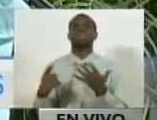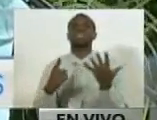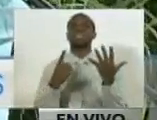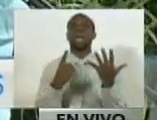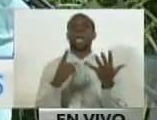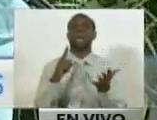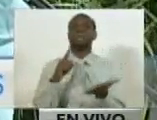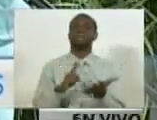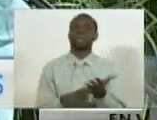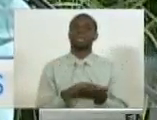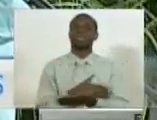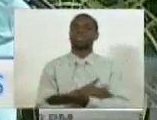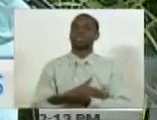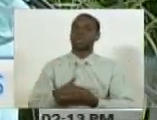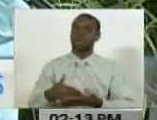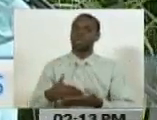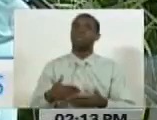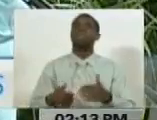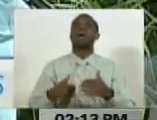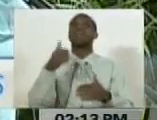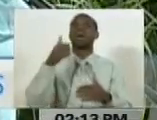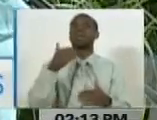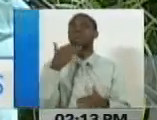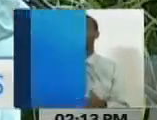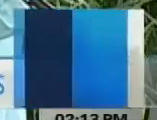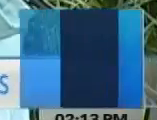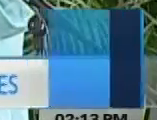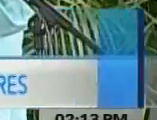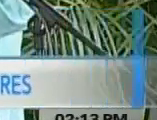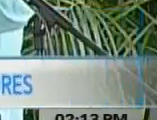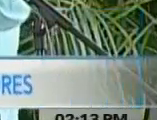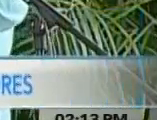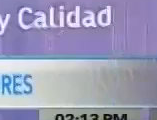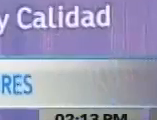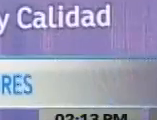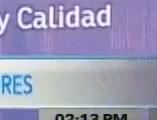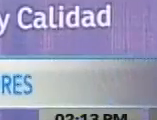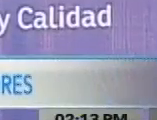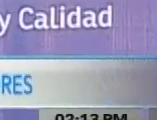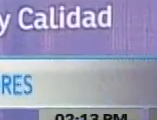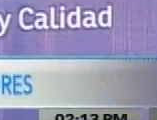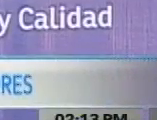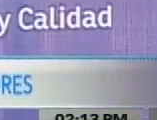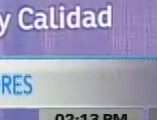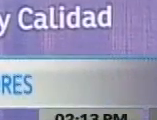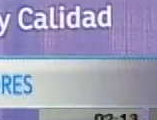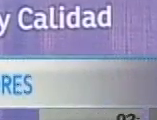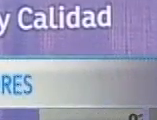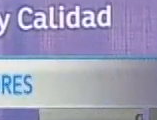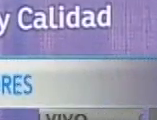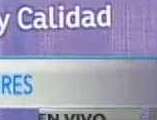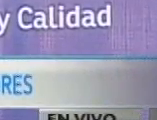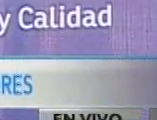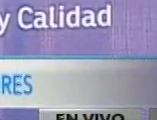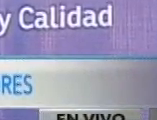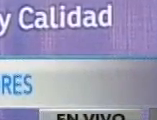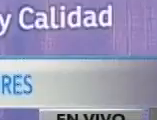6.000 millones para incorporar 40.000 maestros y maestras. Y yo le he dicho hoy que, dada la